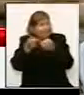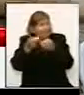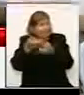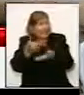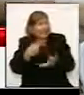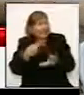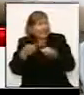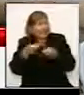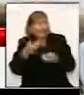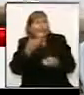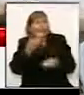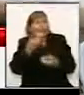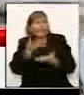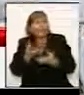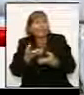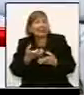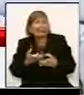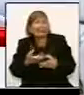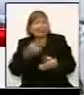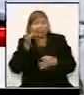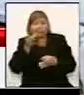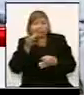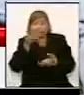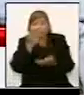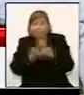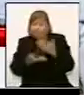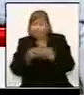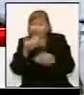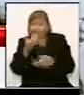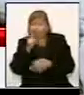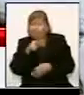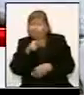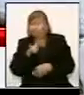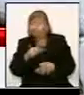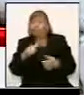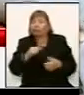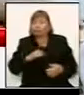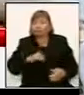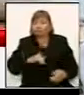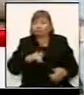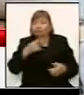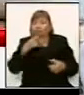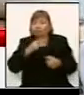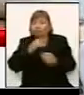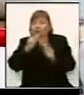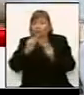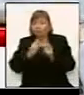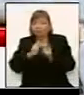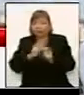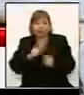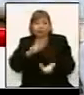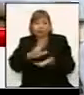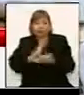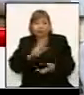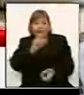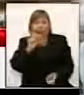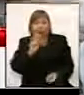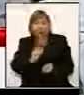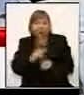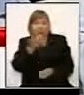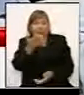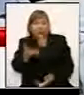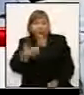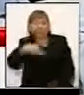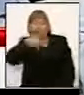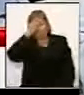se direccionó de manera adrede. Por eso yo hablé de traición a Lima y traición a la patria,